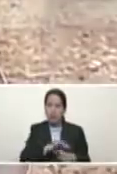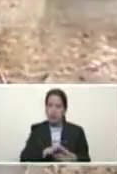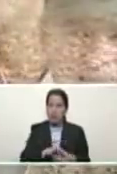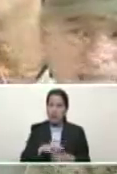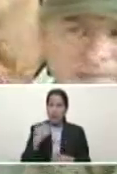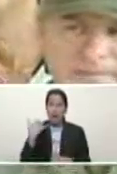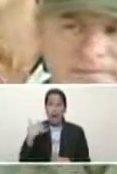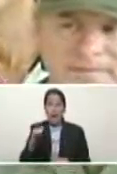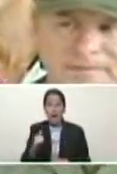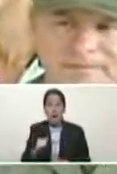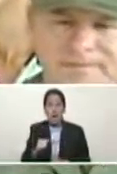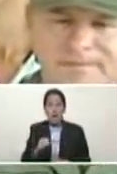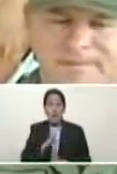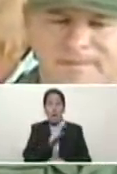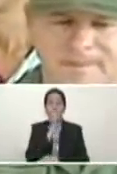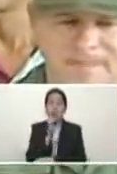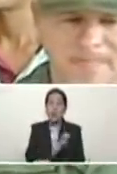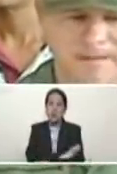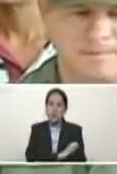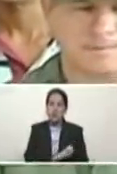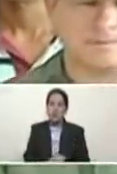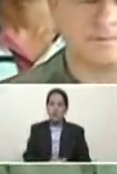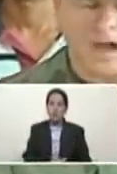de la juventud que hay que